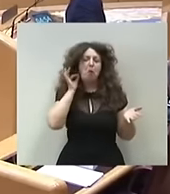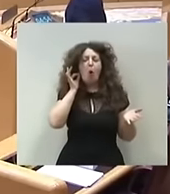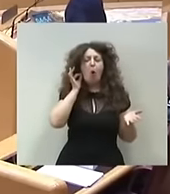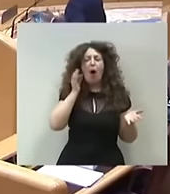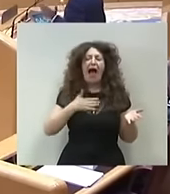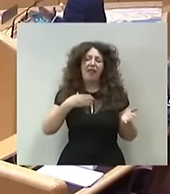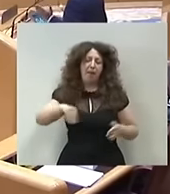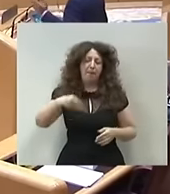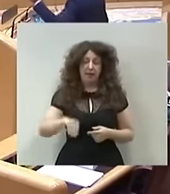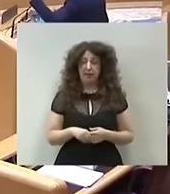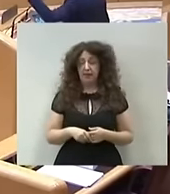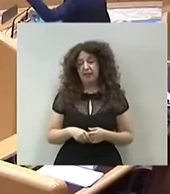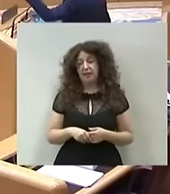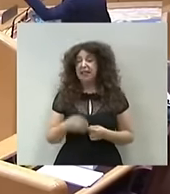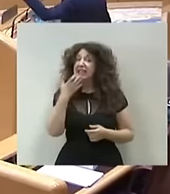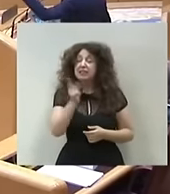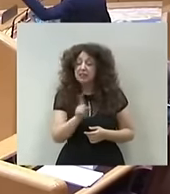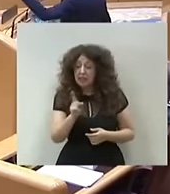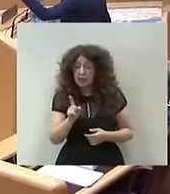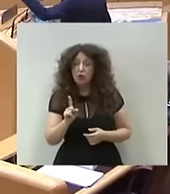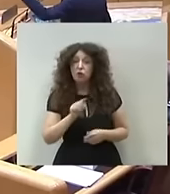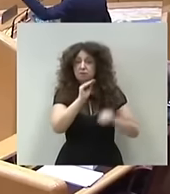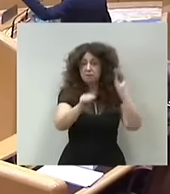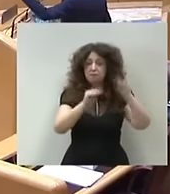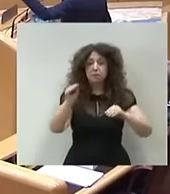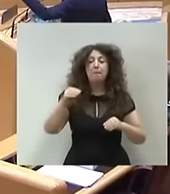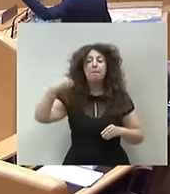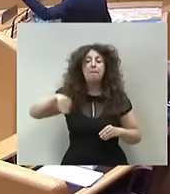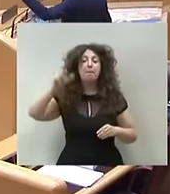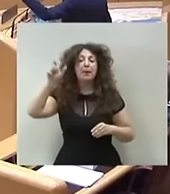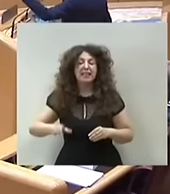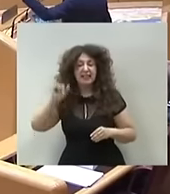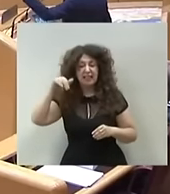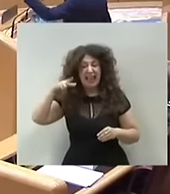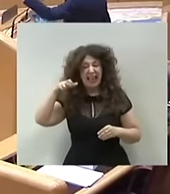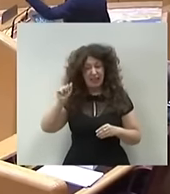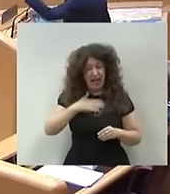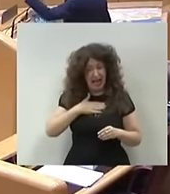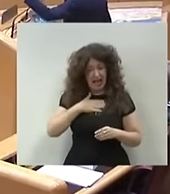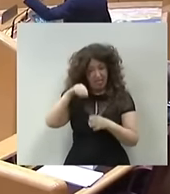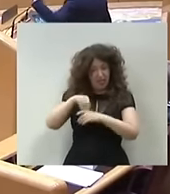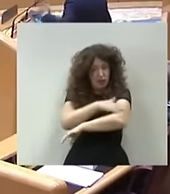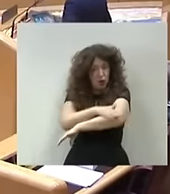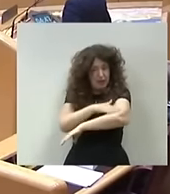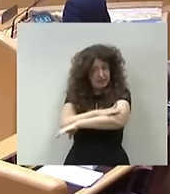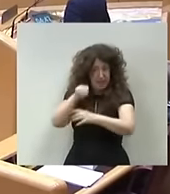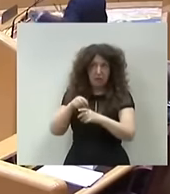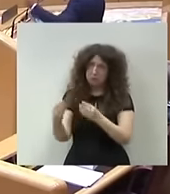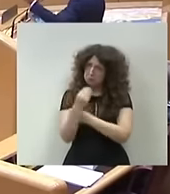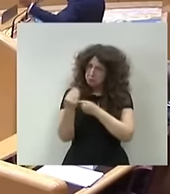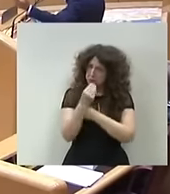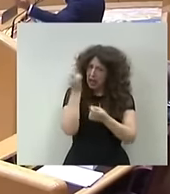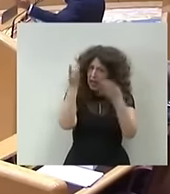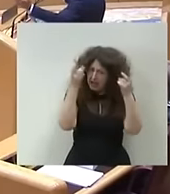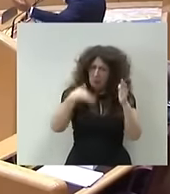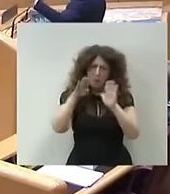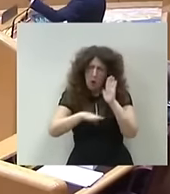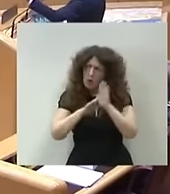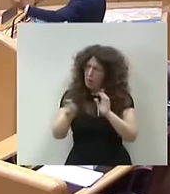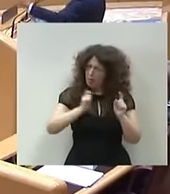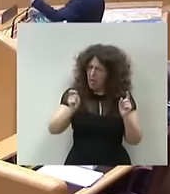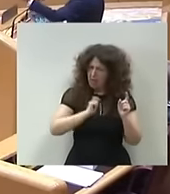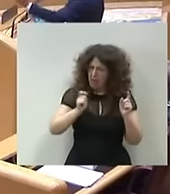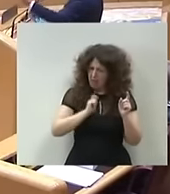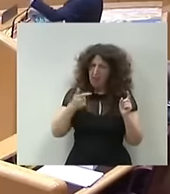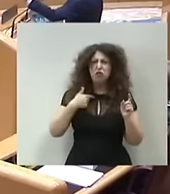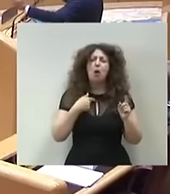presidente. Porque si no es así, yo le pido a todos los españoles que le pidan una cita al presidente Indra, que es una empresa participada por el Estado, para que le financie su actividad empresarial, el software de su empresa, y no tengan que